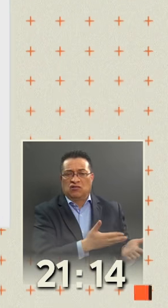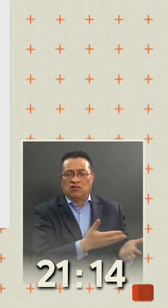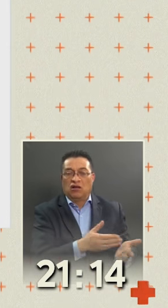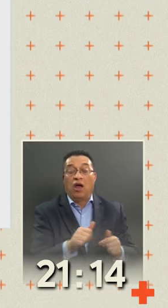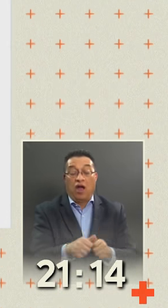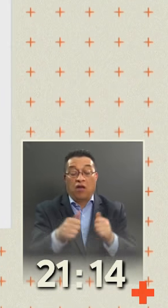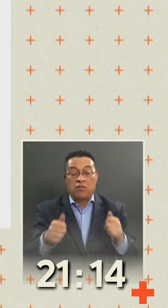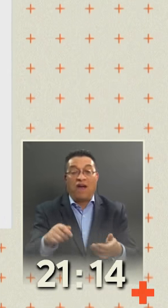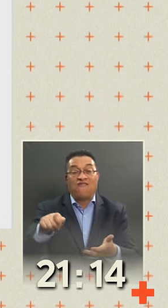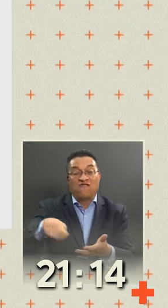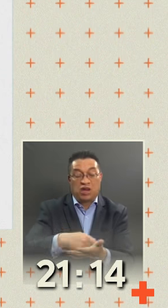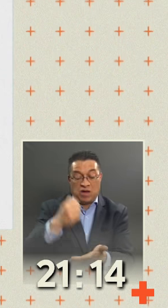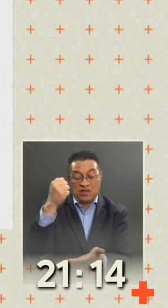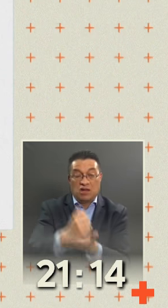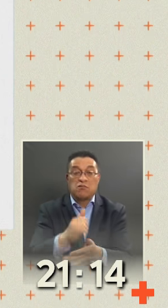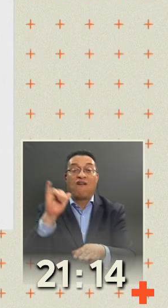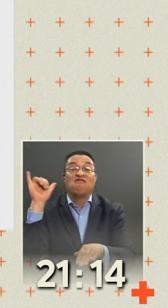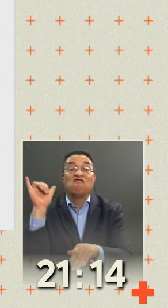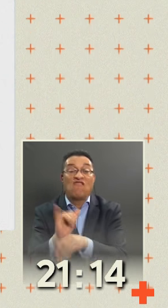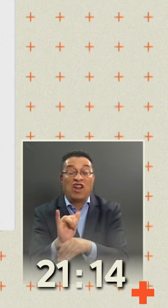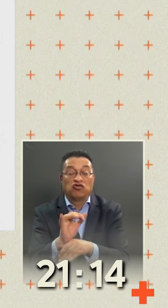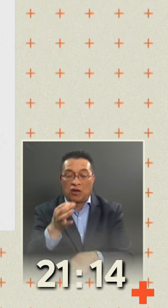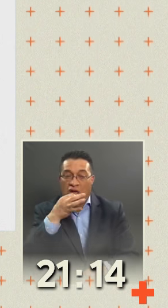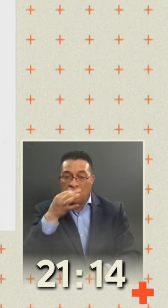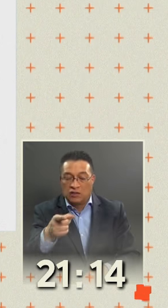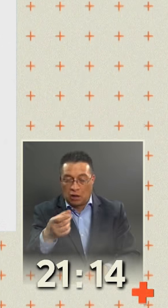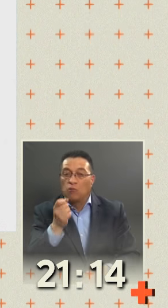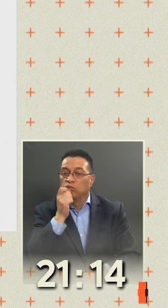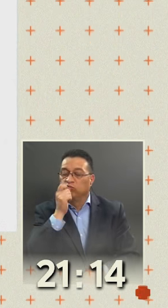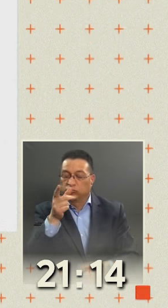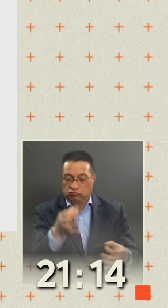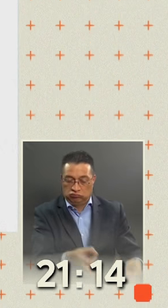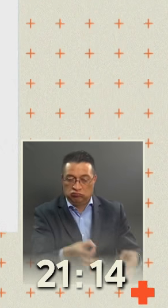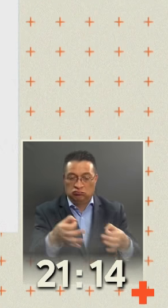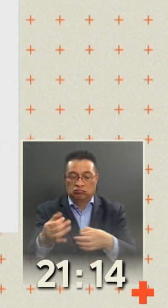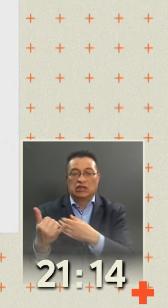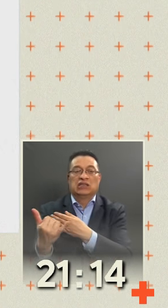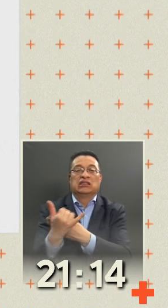su firma y timbre notarial, según detalla la querella, con el fin de engañar al CERVEL.